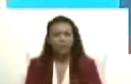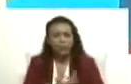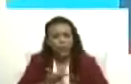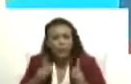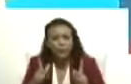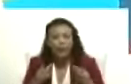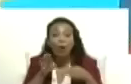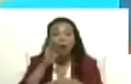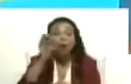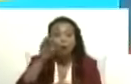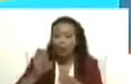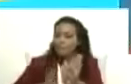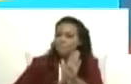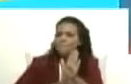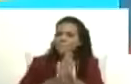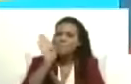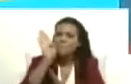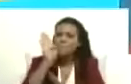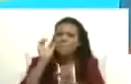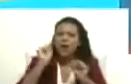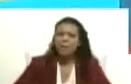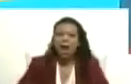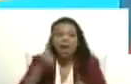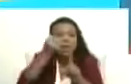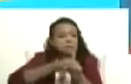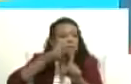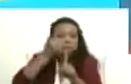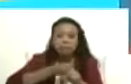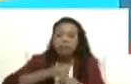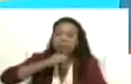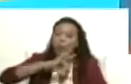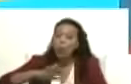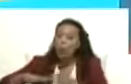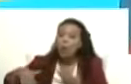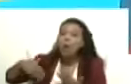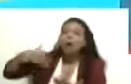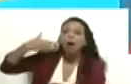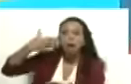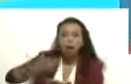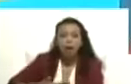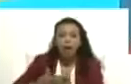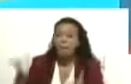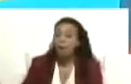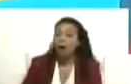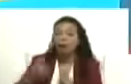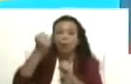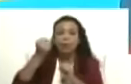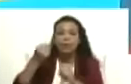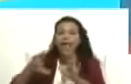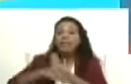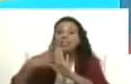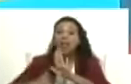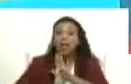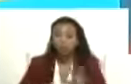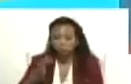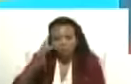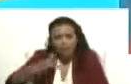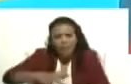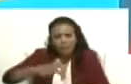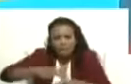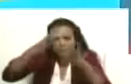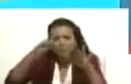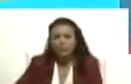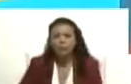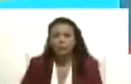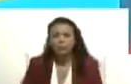permitirá avanzar en esta lucha histórica por la conquista de nuestro derecho sagrado